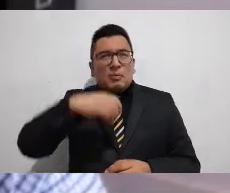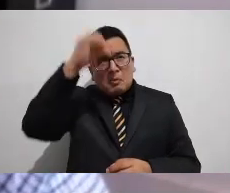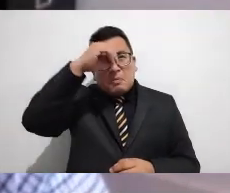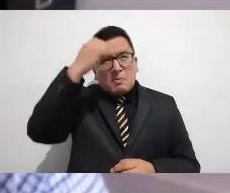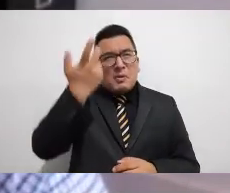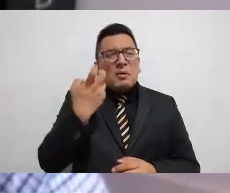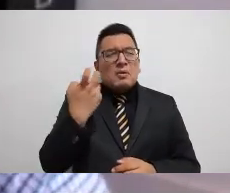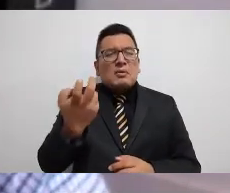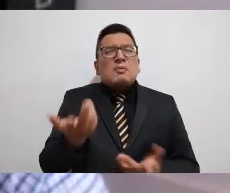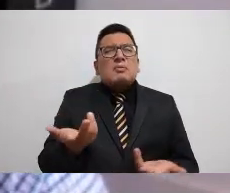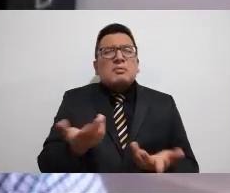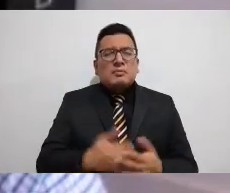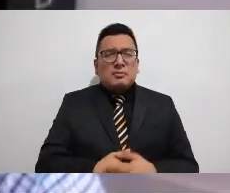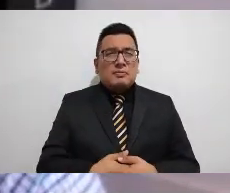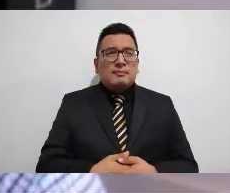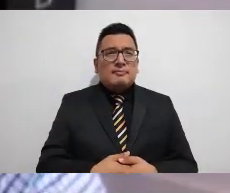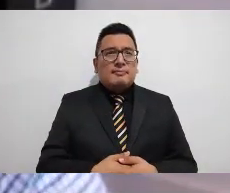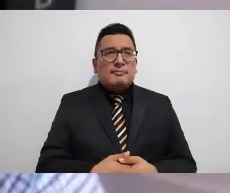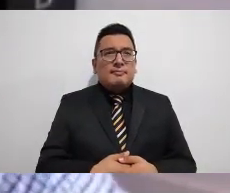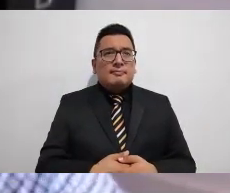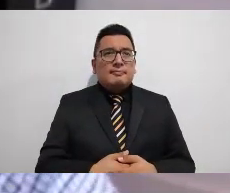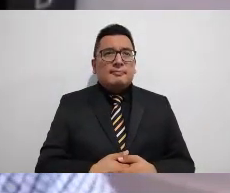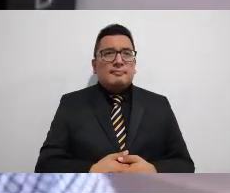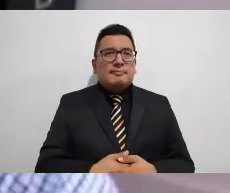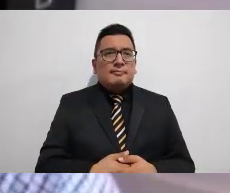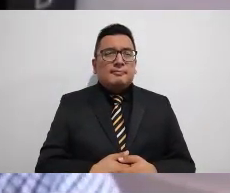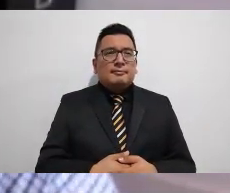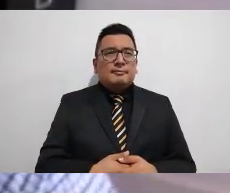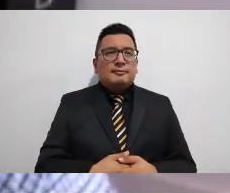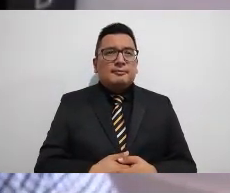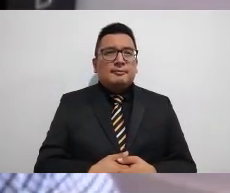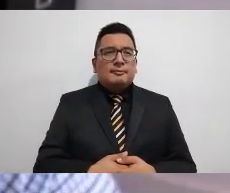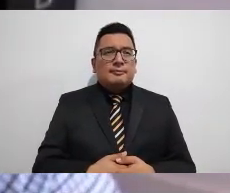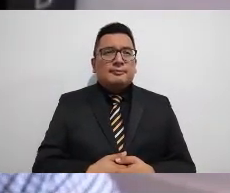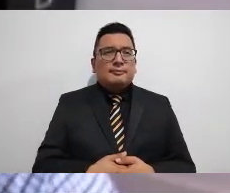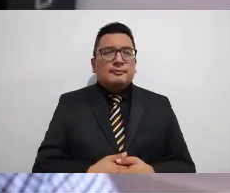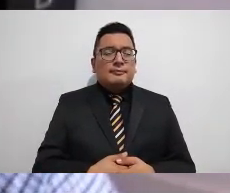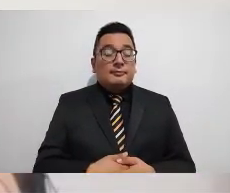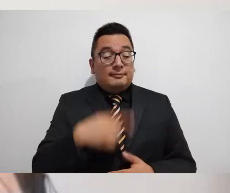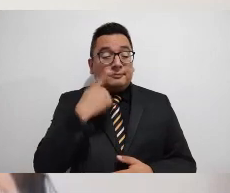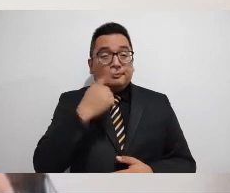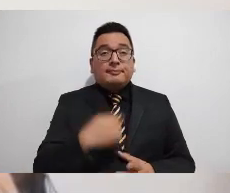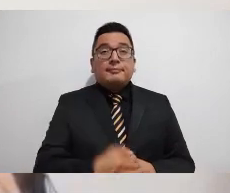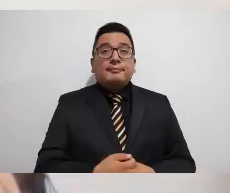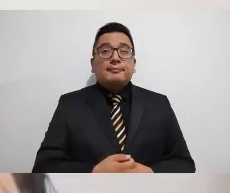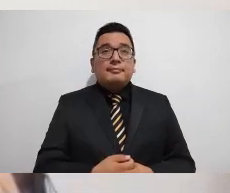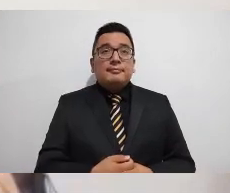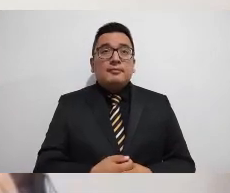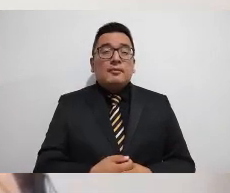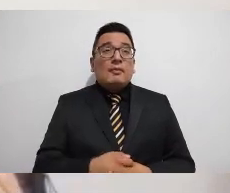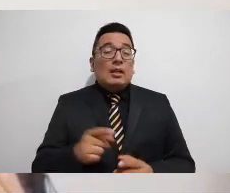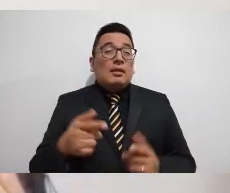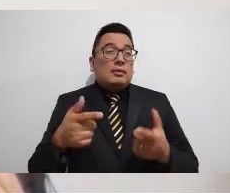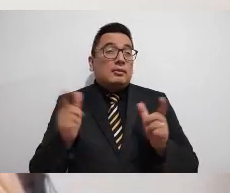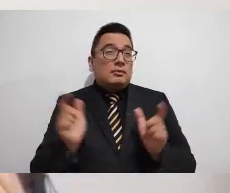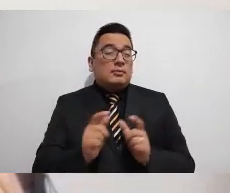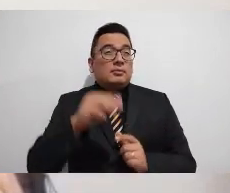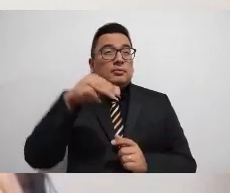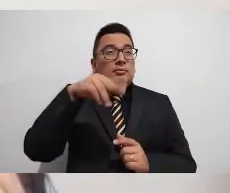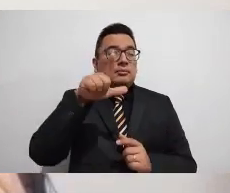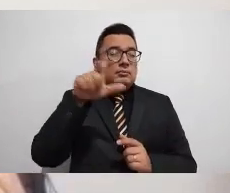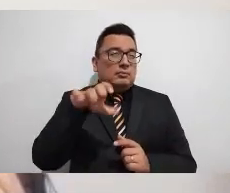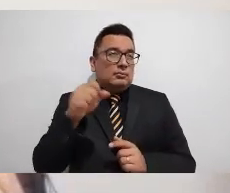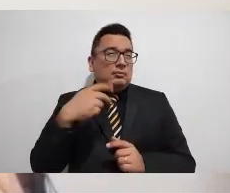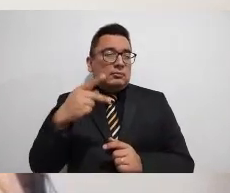opinión respecto a este grupo y su participación en política? Mira, respecto a la participación política de la población